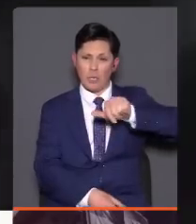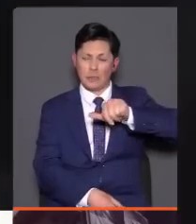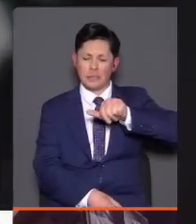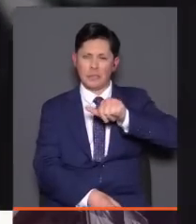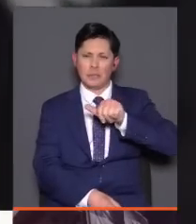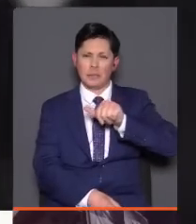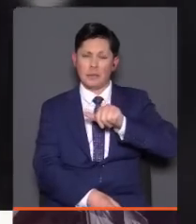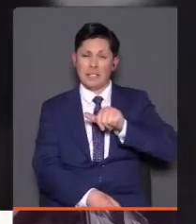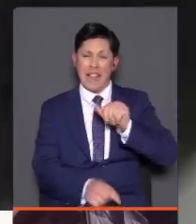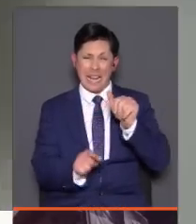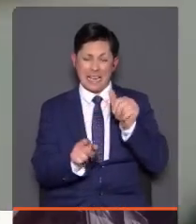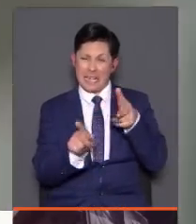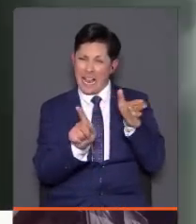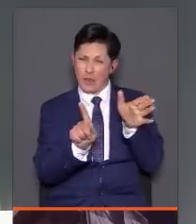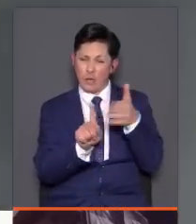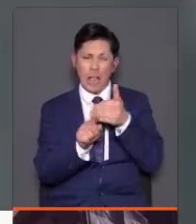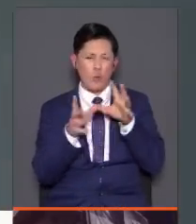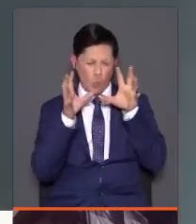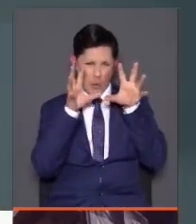sus crímenes.